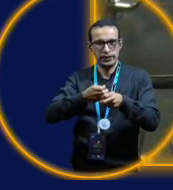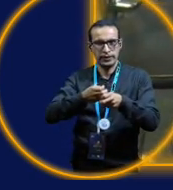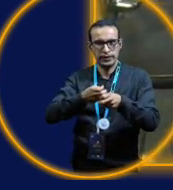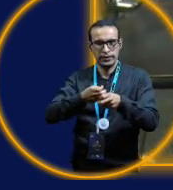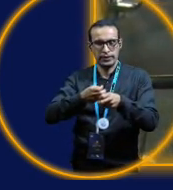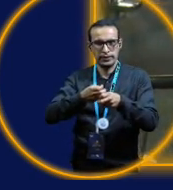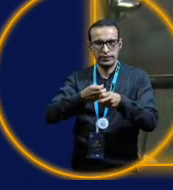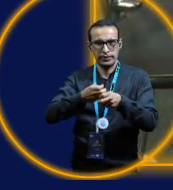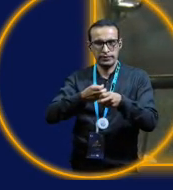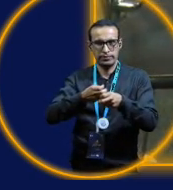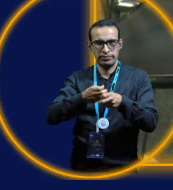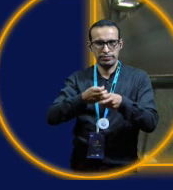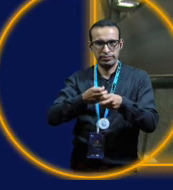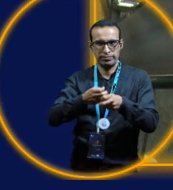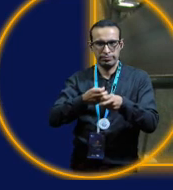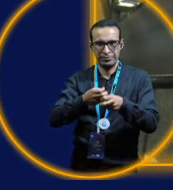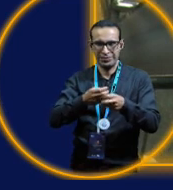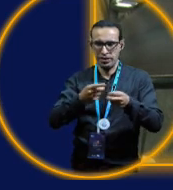y